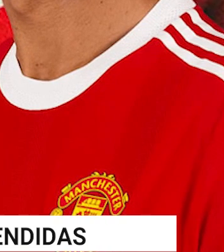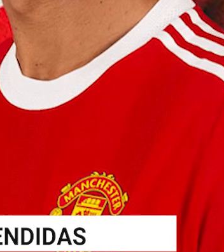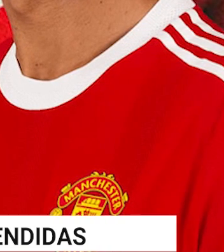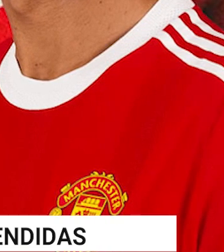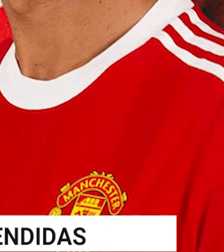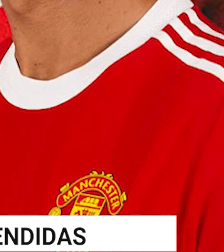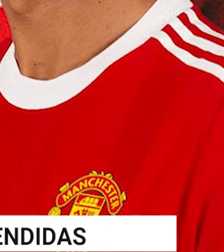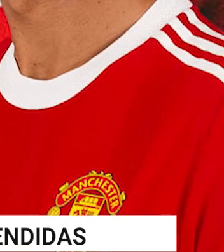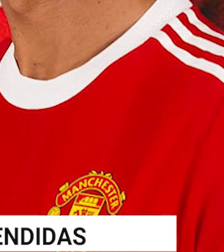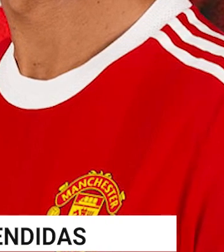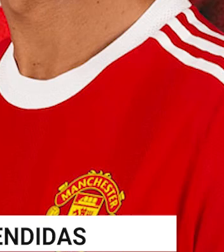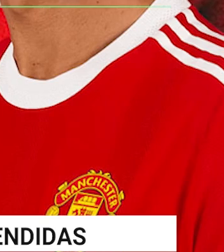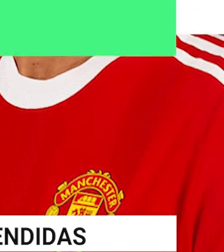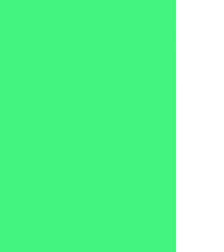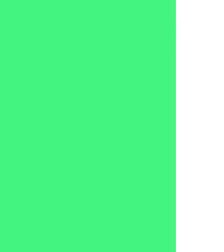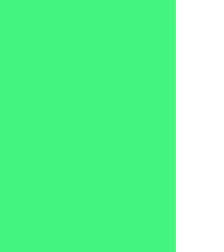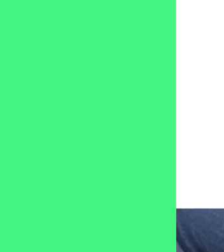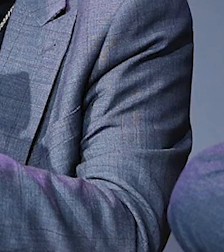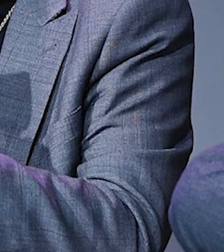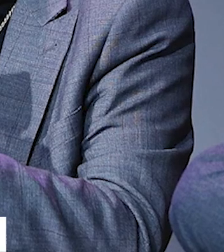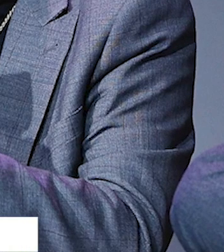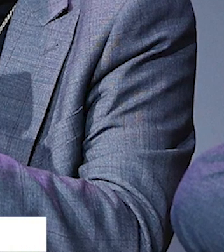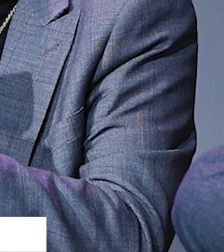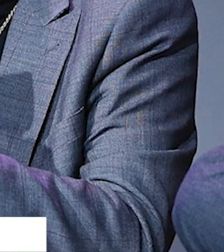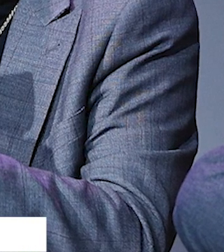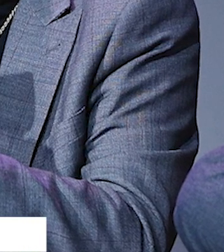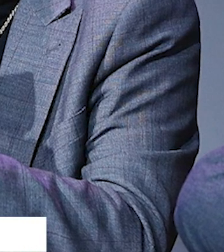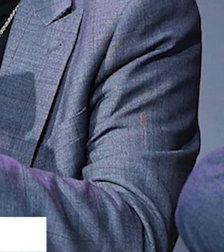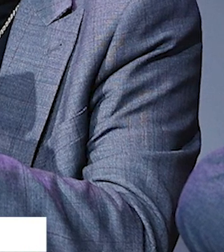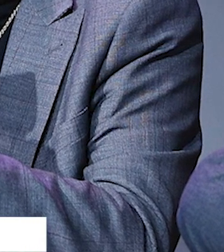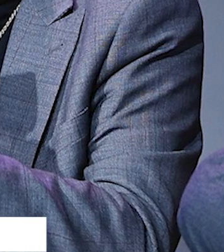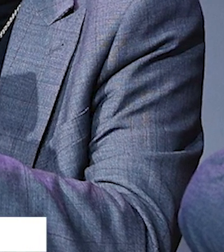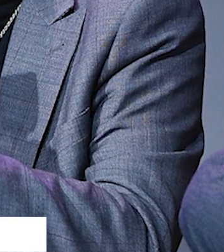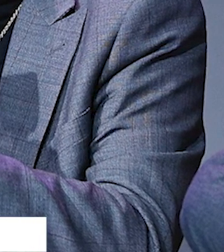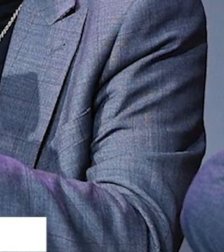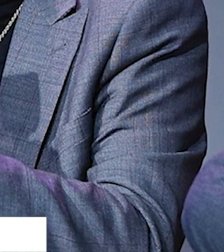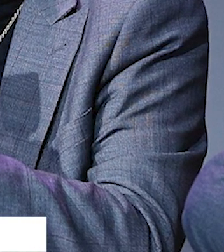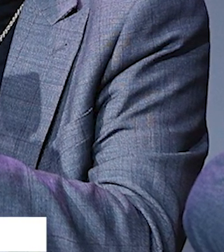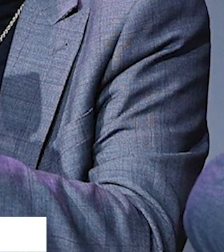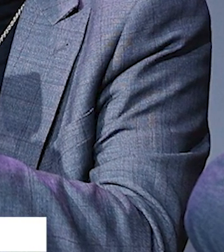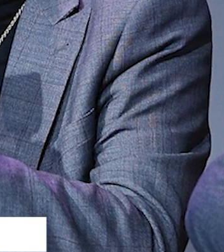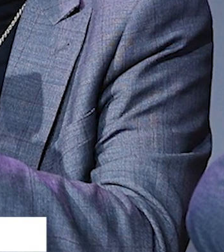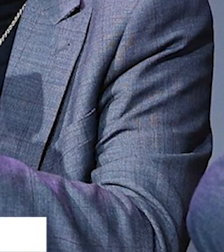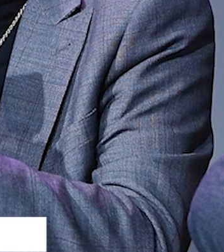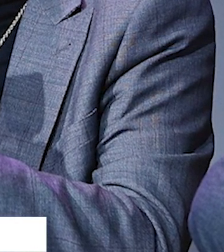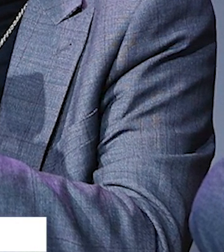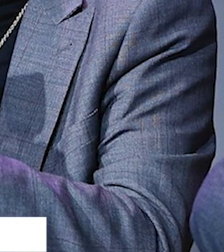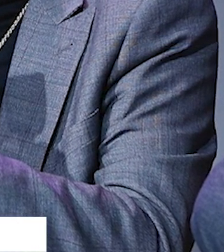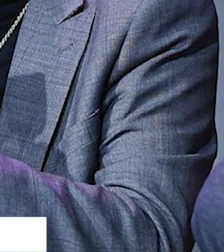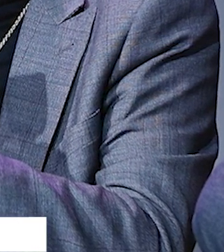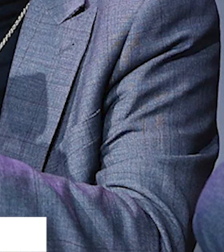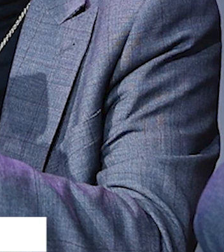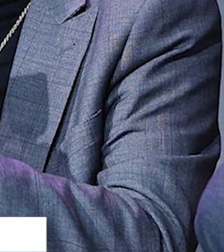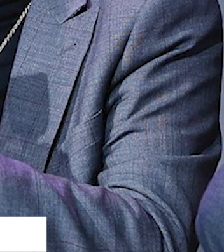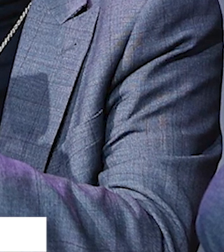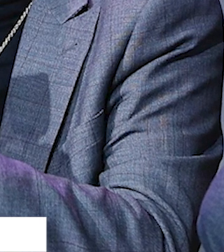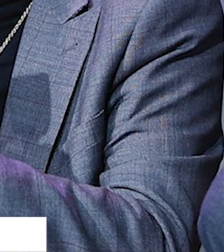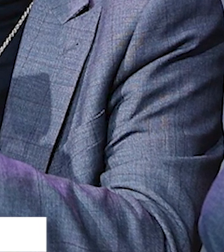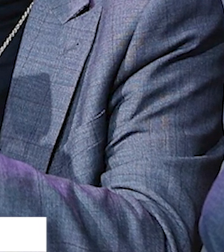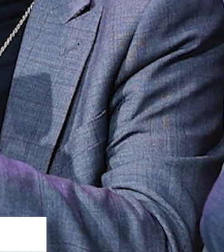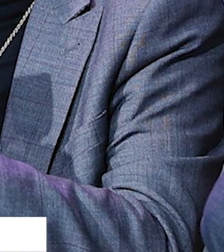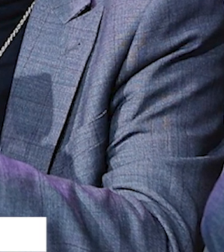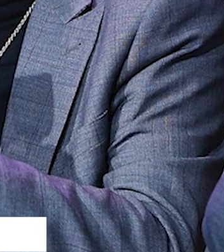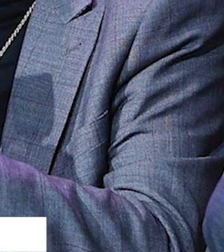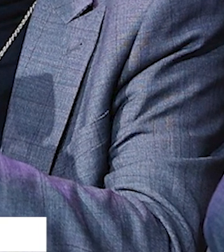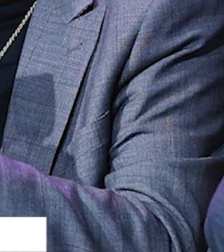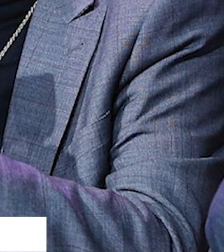horas posteriores a su cambio de equipo. El astro del fútbol, Edson Arantes do Nascimento Pelé, de 80 años, se recupera en el